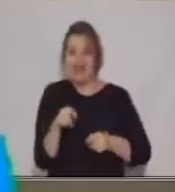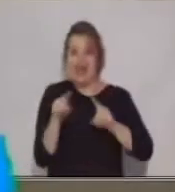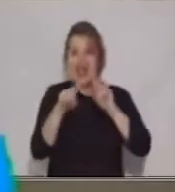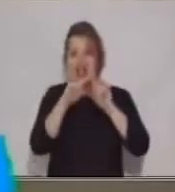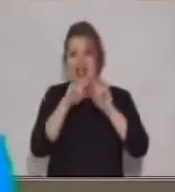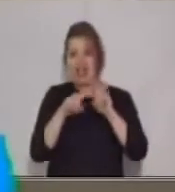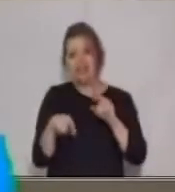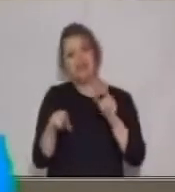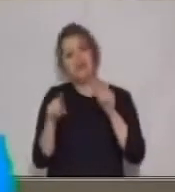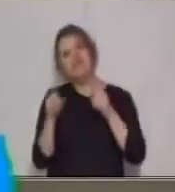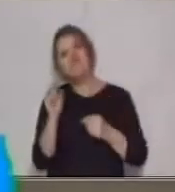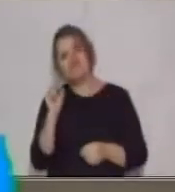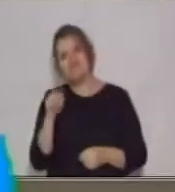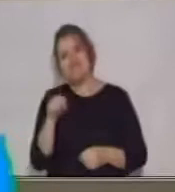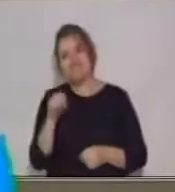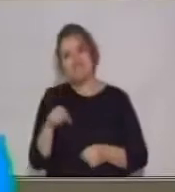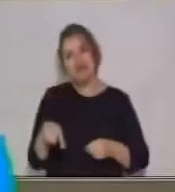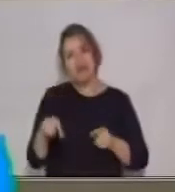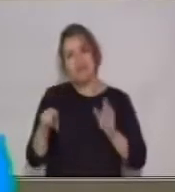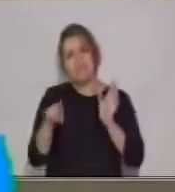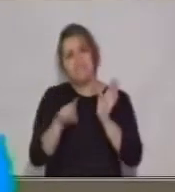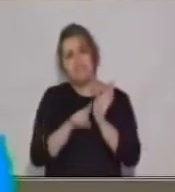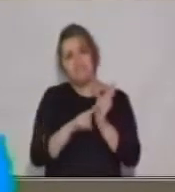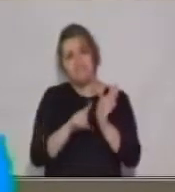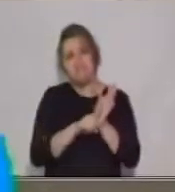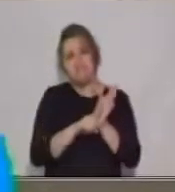Y lo que debemos hacer en este momento es